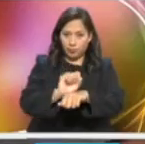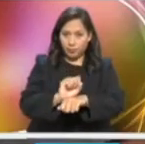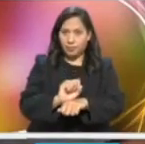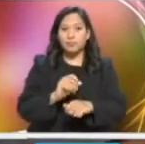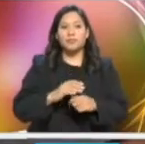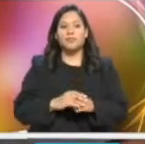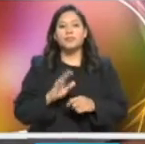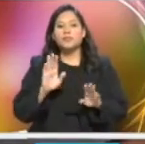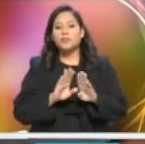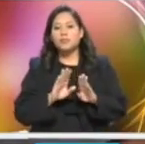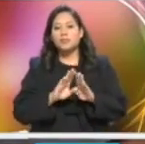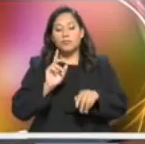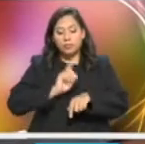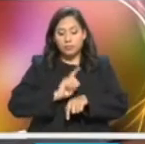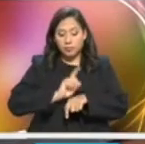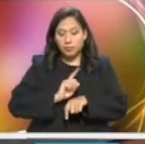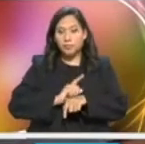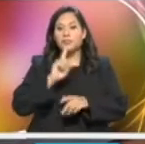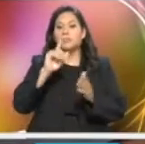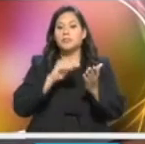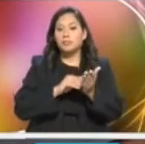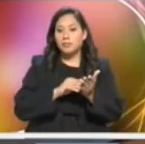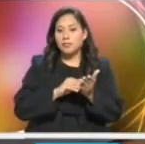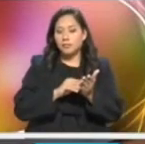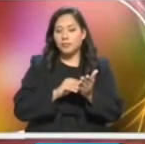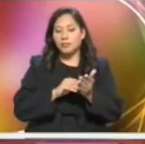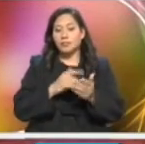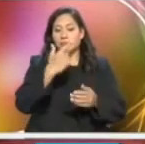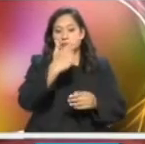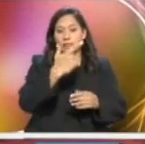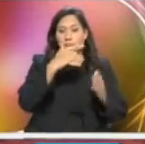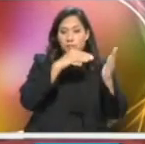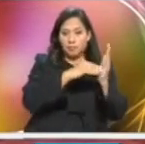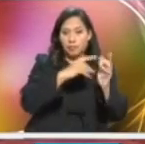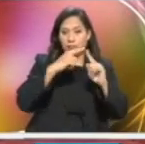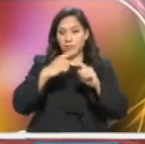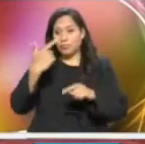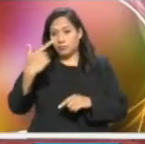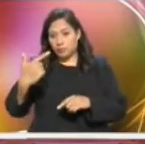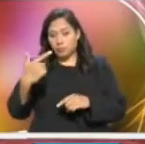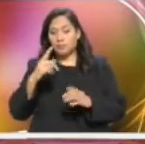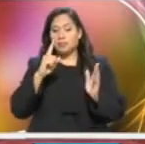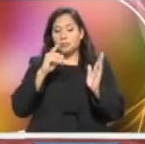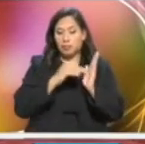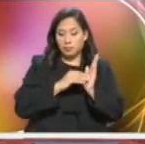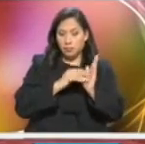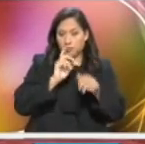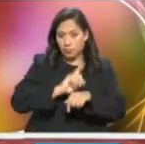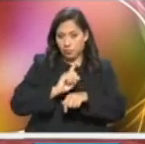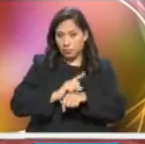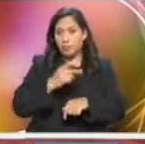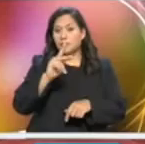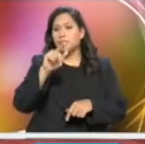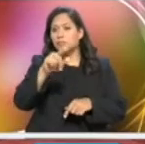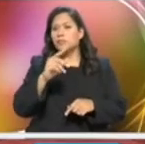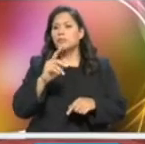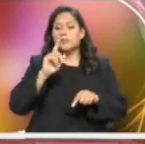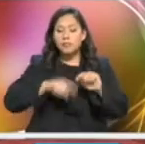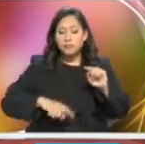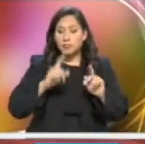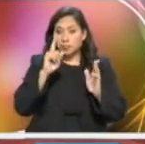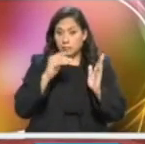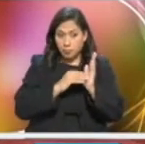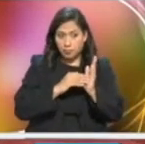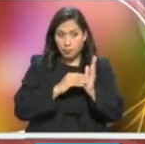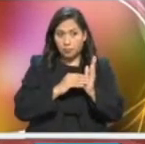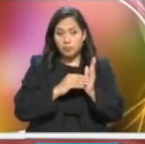O sea, como 1,000 calorías diarias. Exactamente, entonces 7,000 entre 7 días, 1,000 por día. Pero si tú solo te quitas 1,000 de pura alimentación, pues